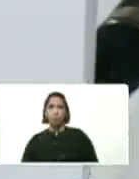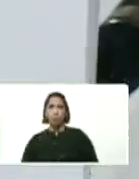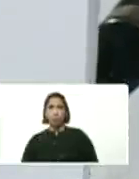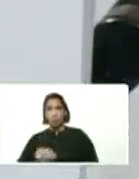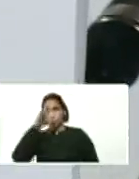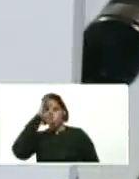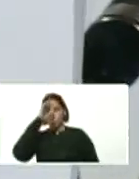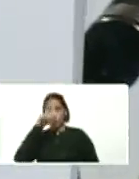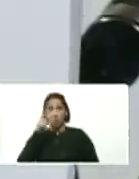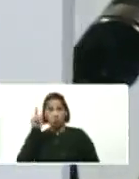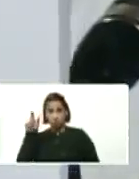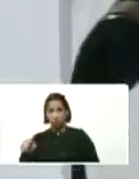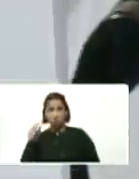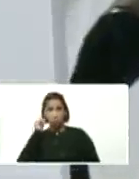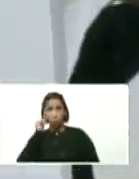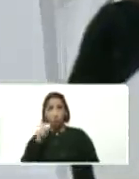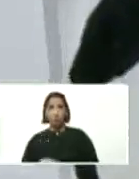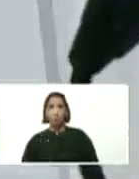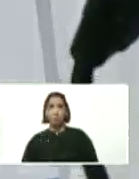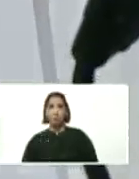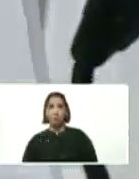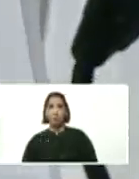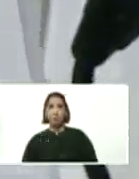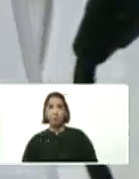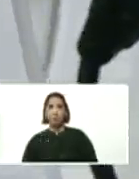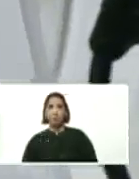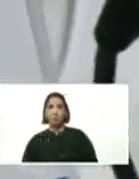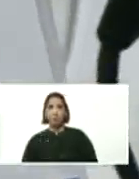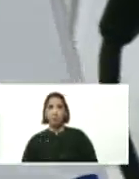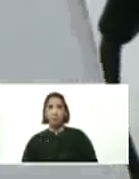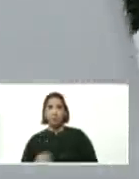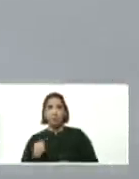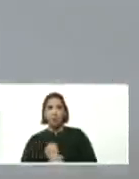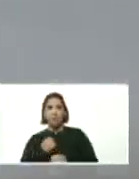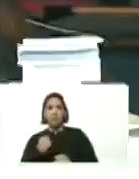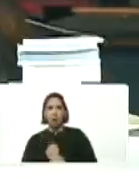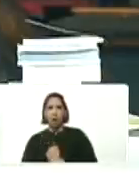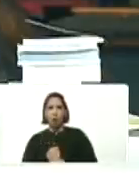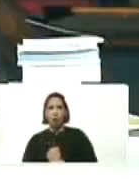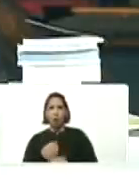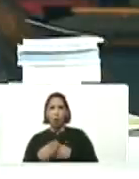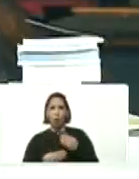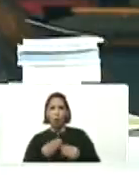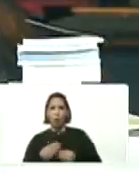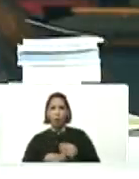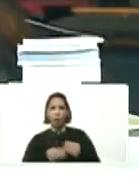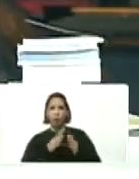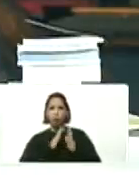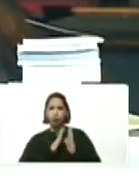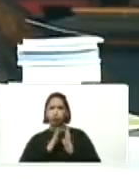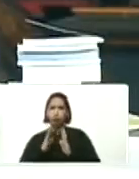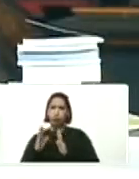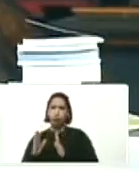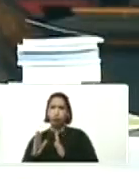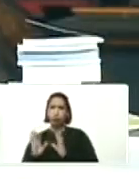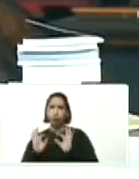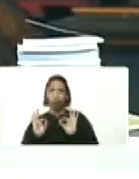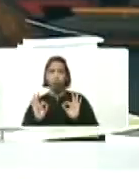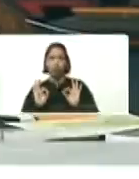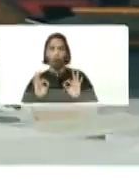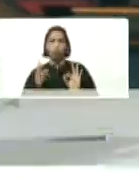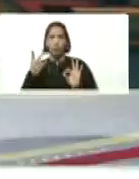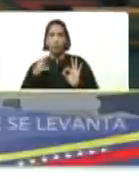está presente. Obra editada precisamente por